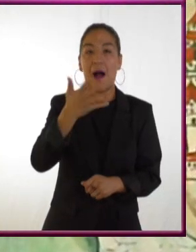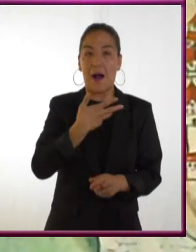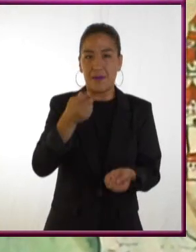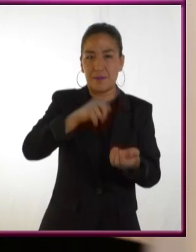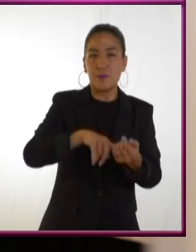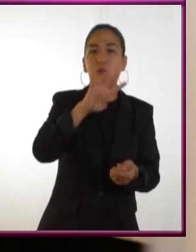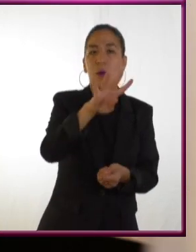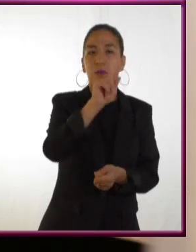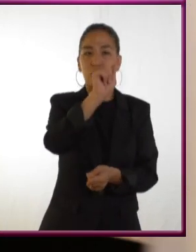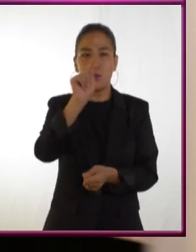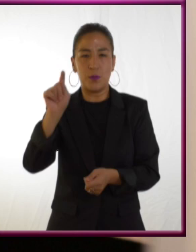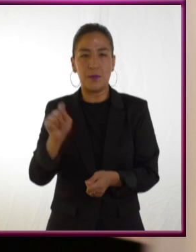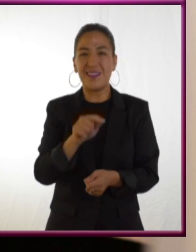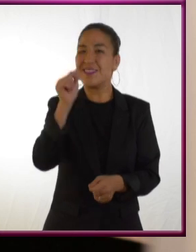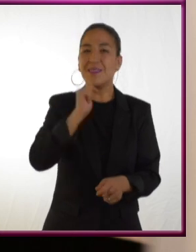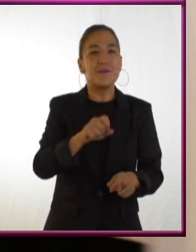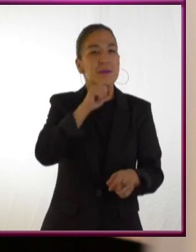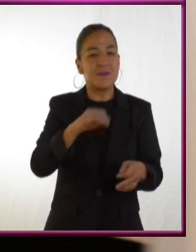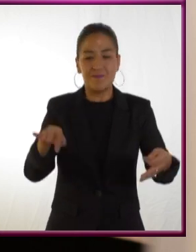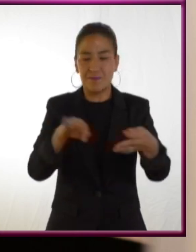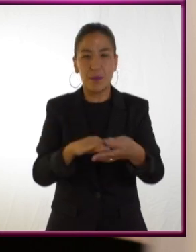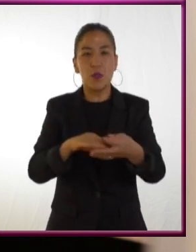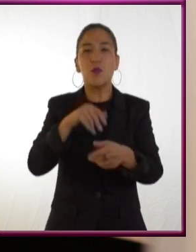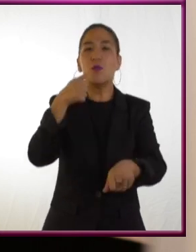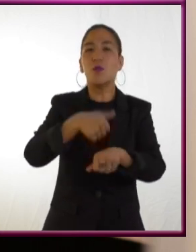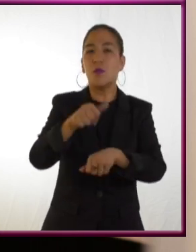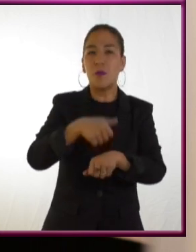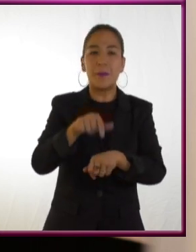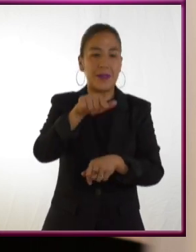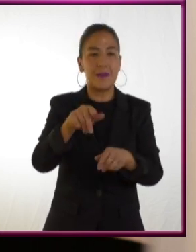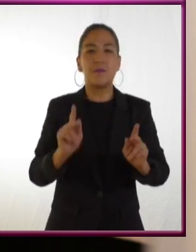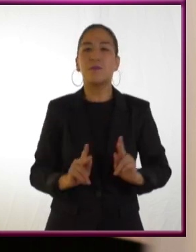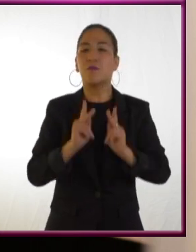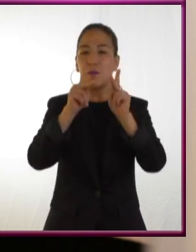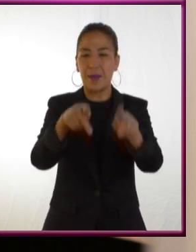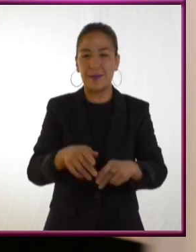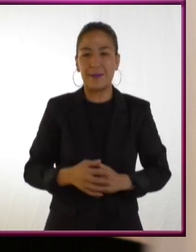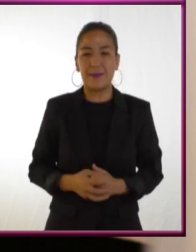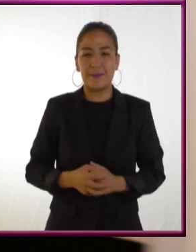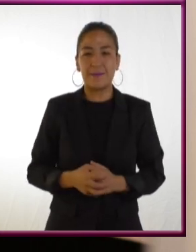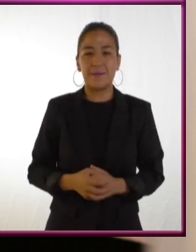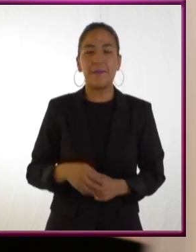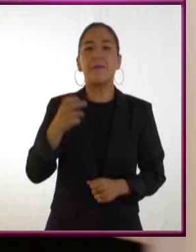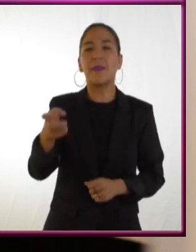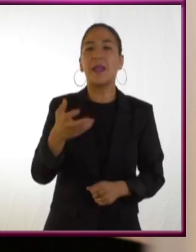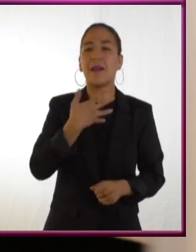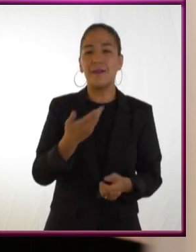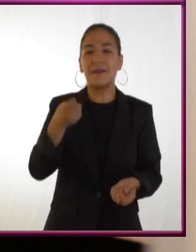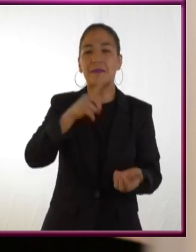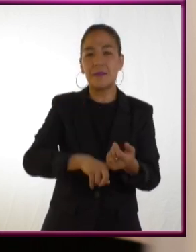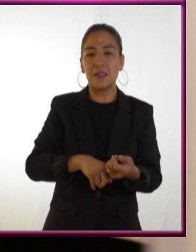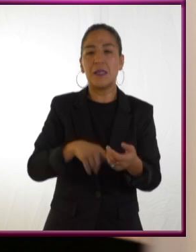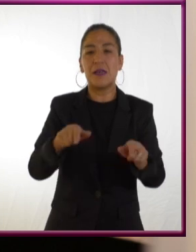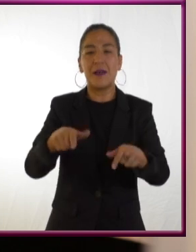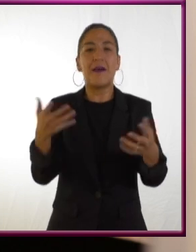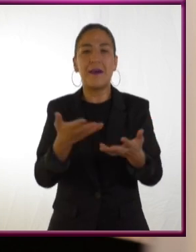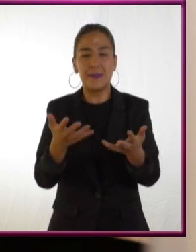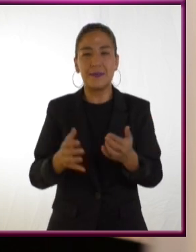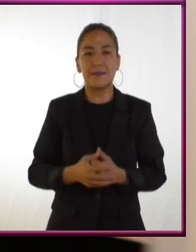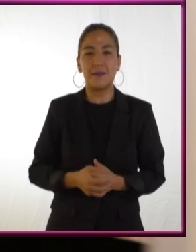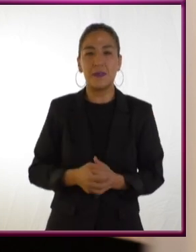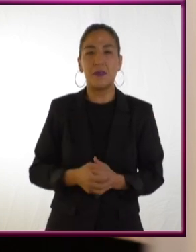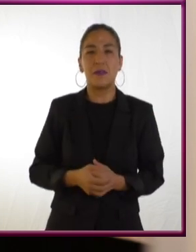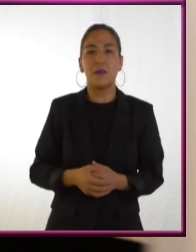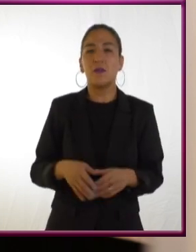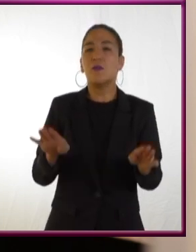4 puntos y esos puntos siempre van a estar conectados por un número impar de puentes. Así es la configuración en la que están hechos y